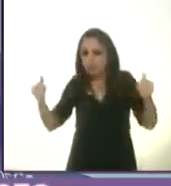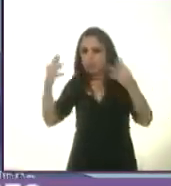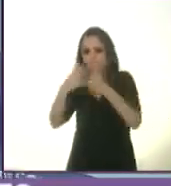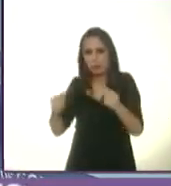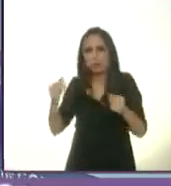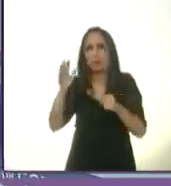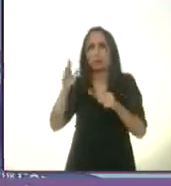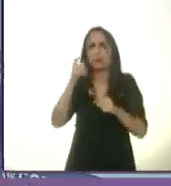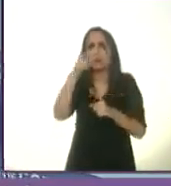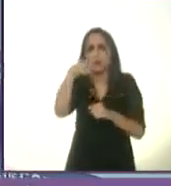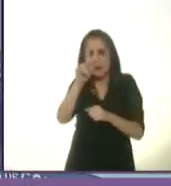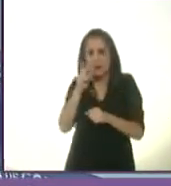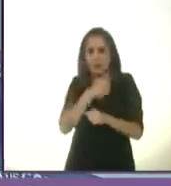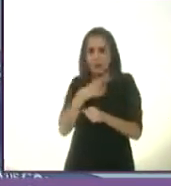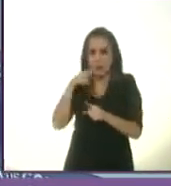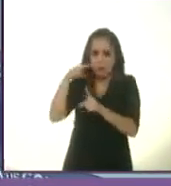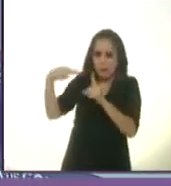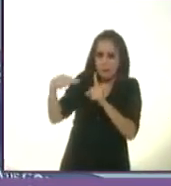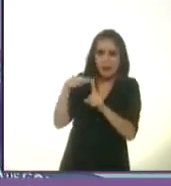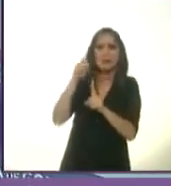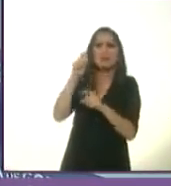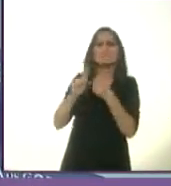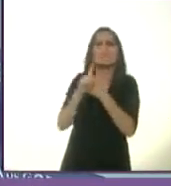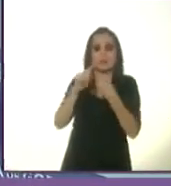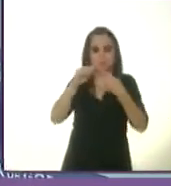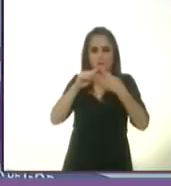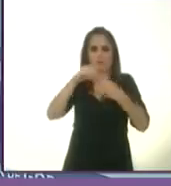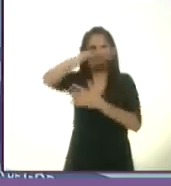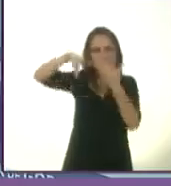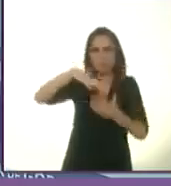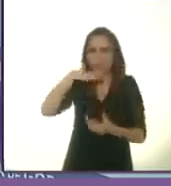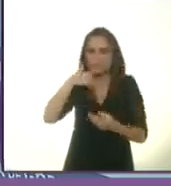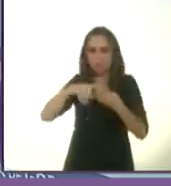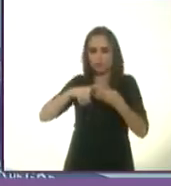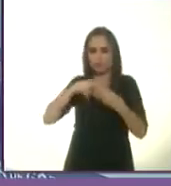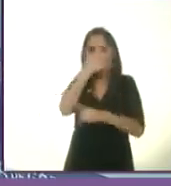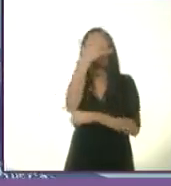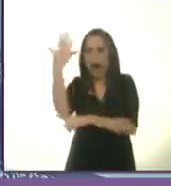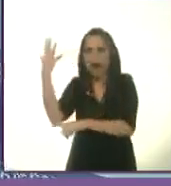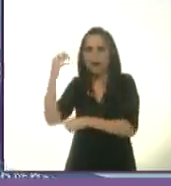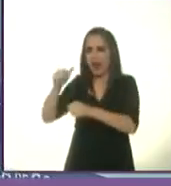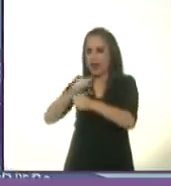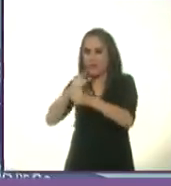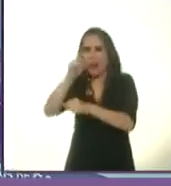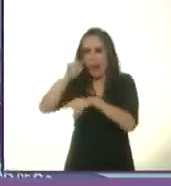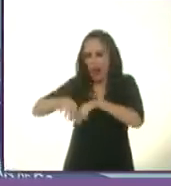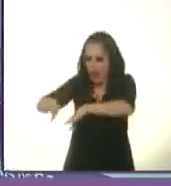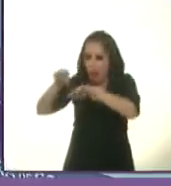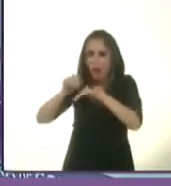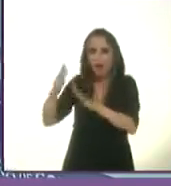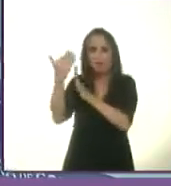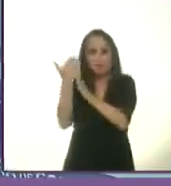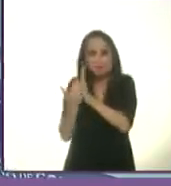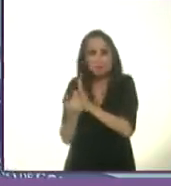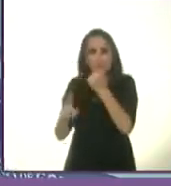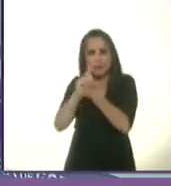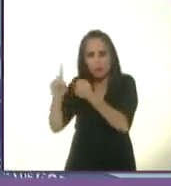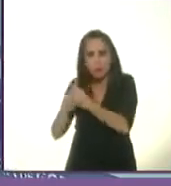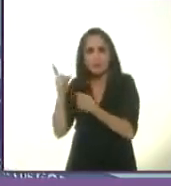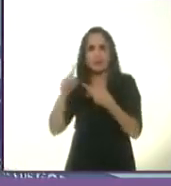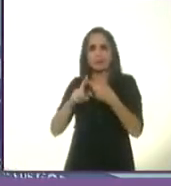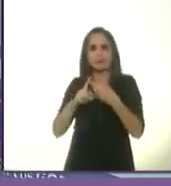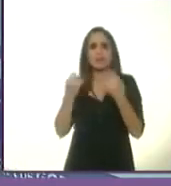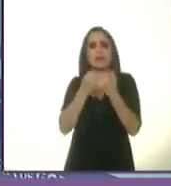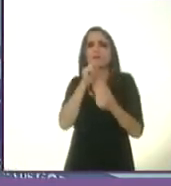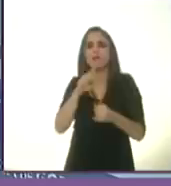problema de la contaminación ambiental los recursos naturales el uso de el uso o más bien el cómo